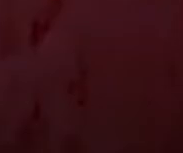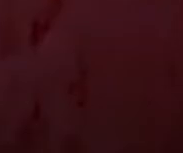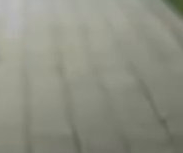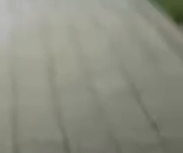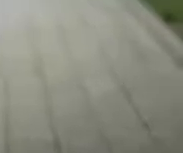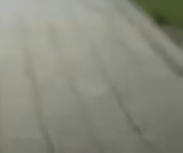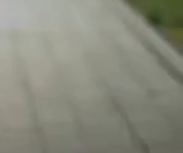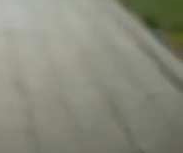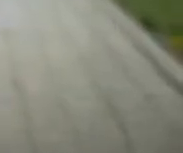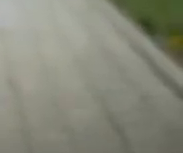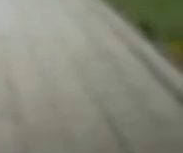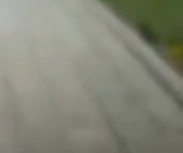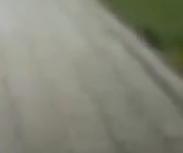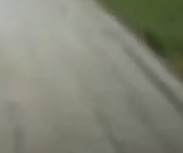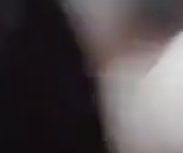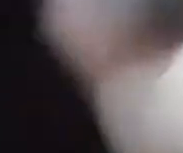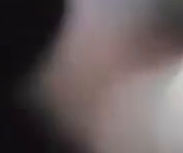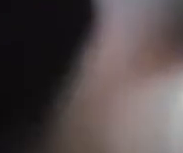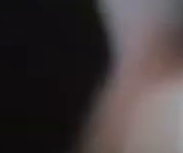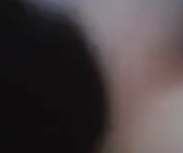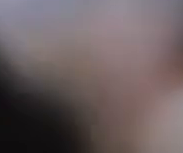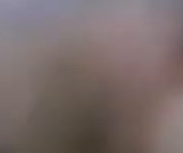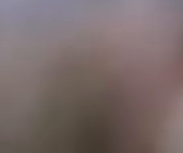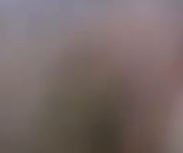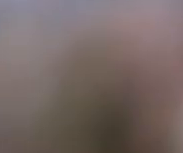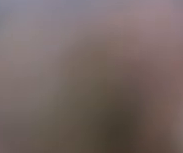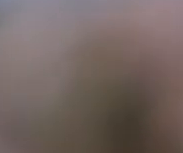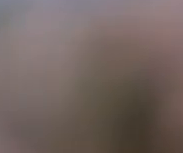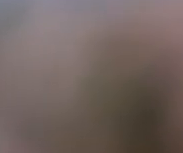porque la vida ya cambió y nosotros